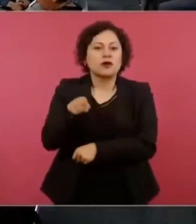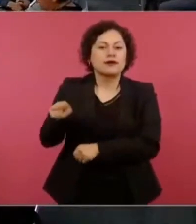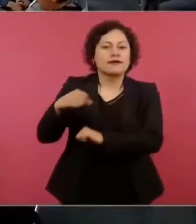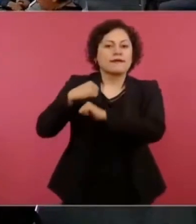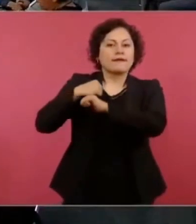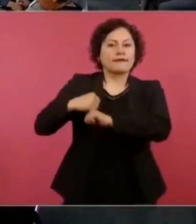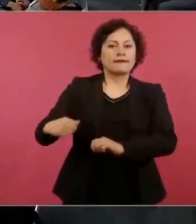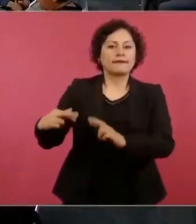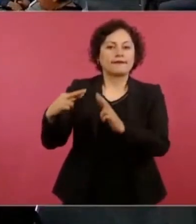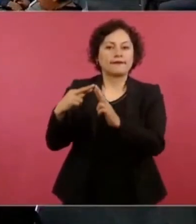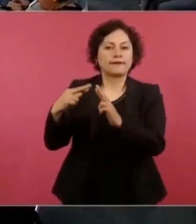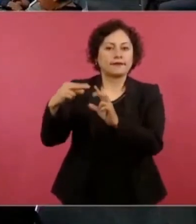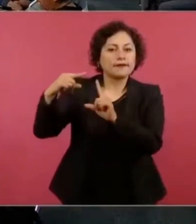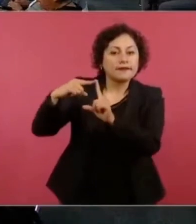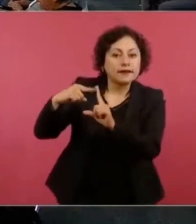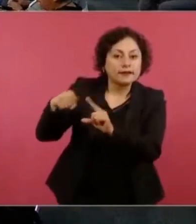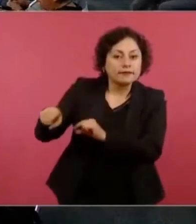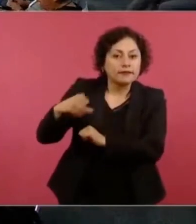del país